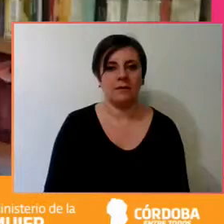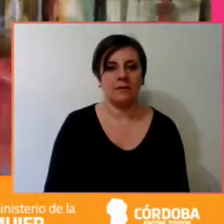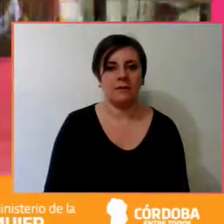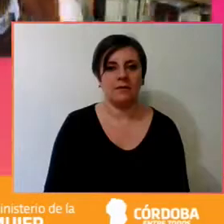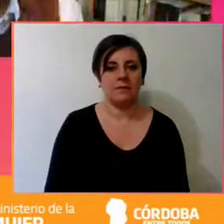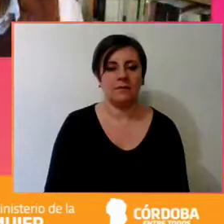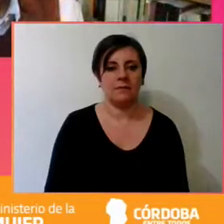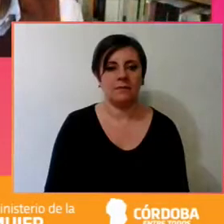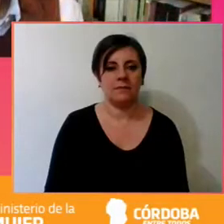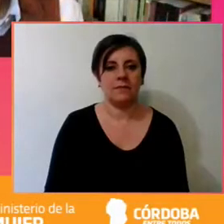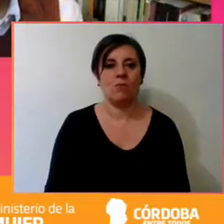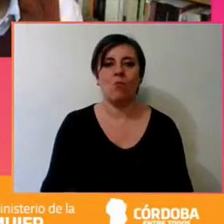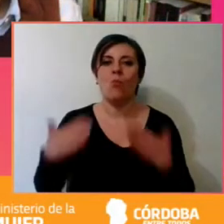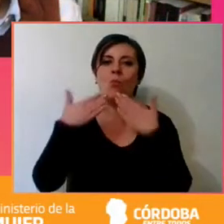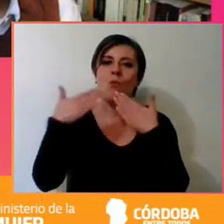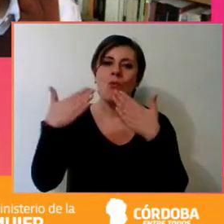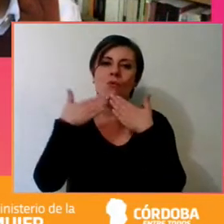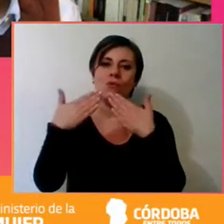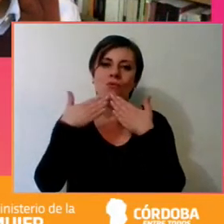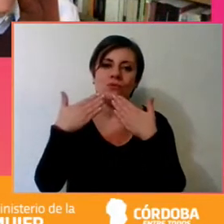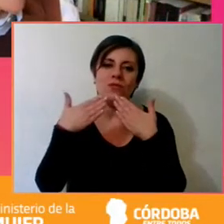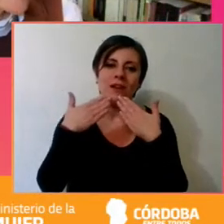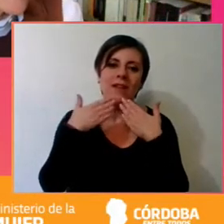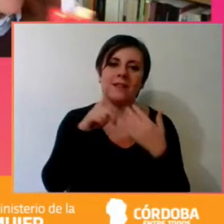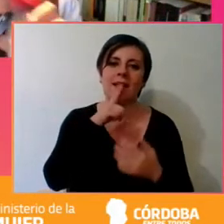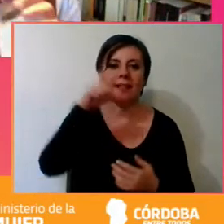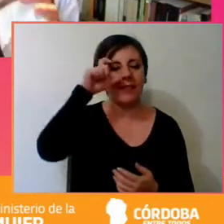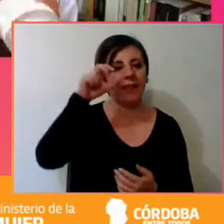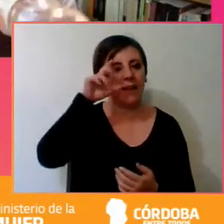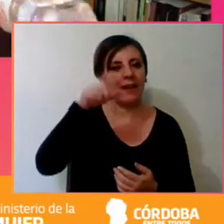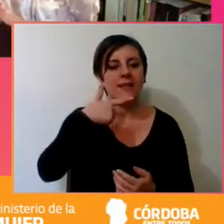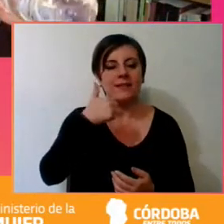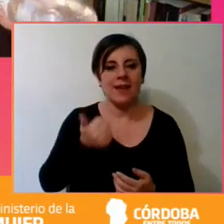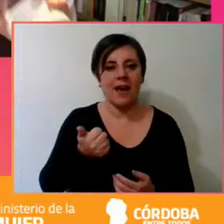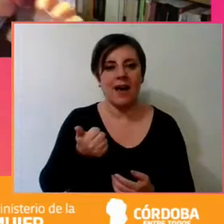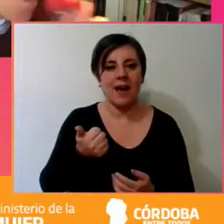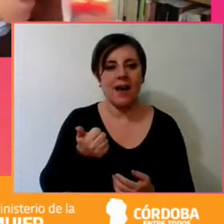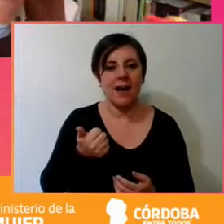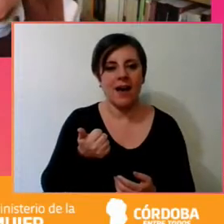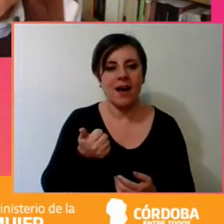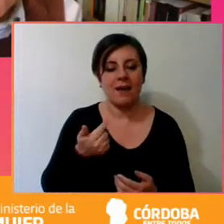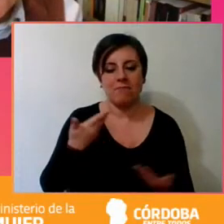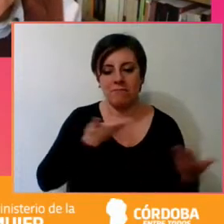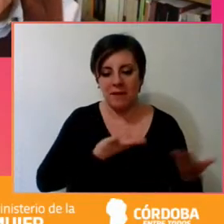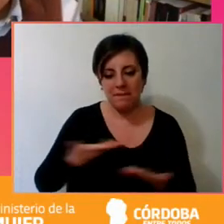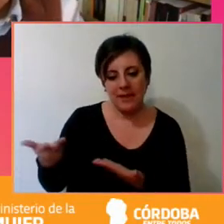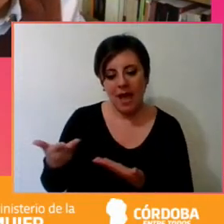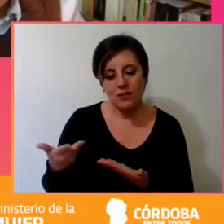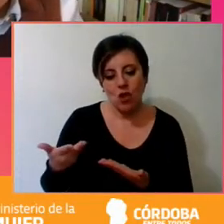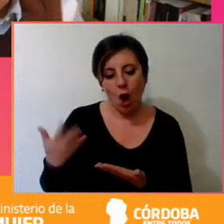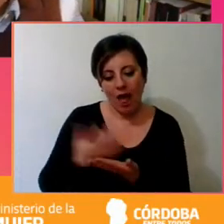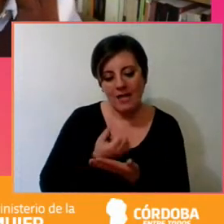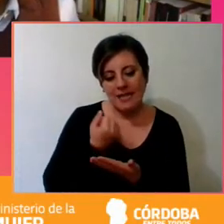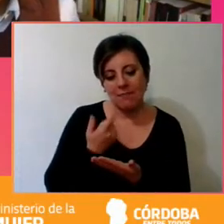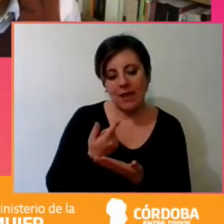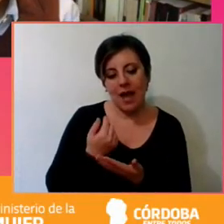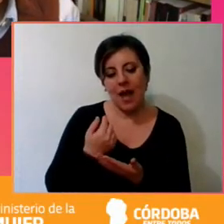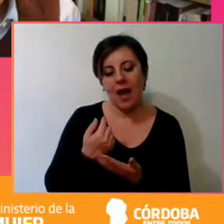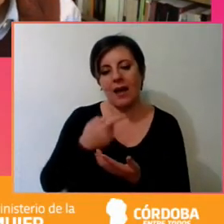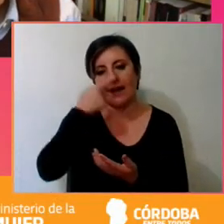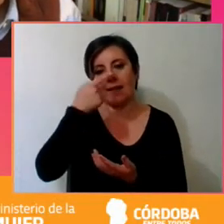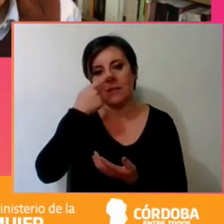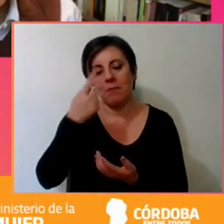Bueno, muchísimas gracias, Teresa, por haber aceptado esta invitación. Muy importantes tus aportes.